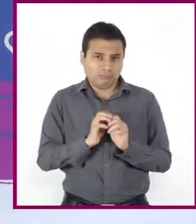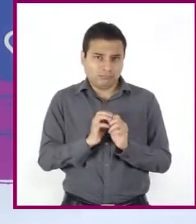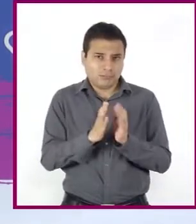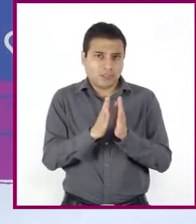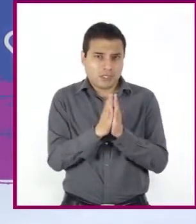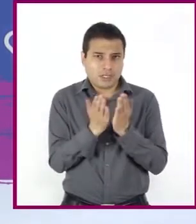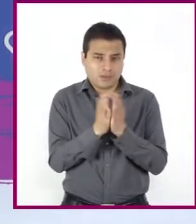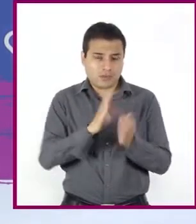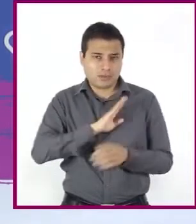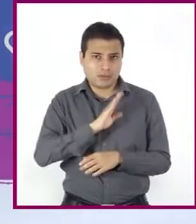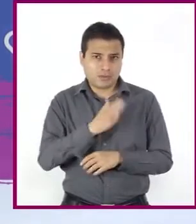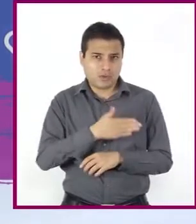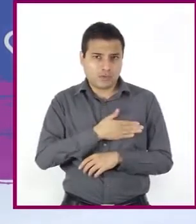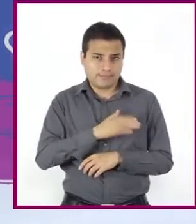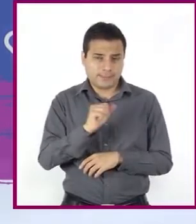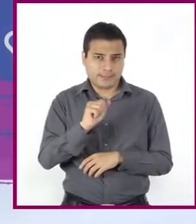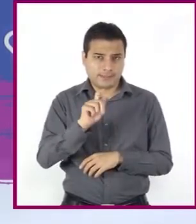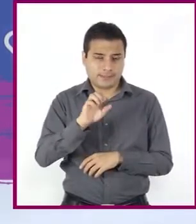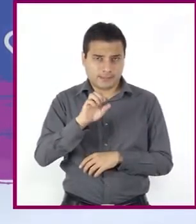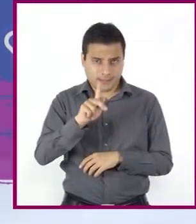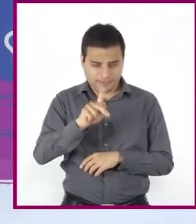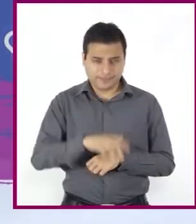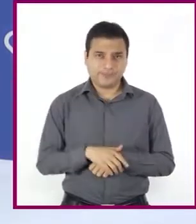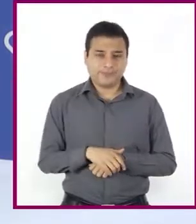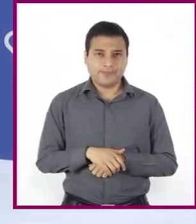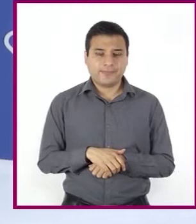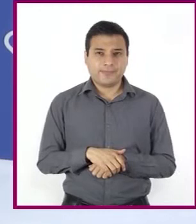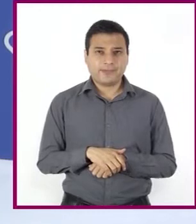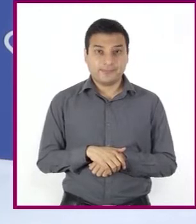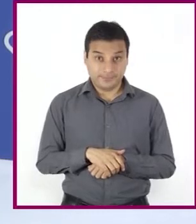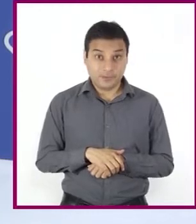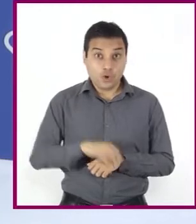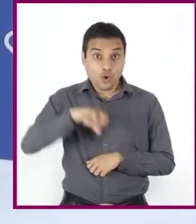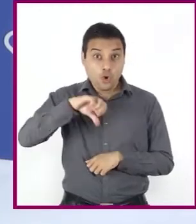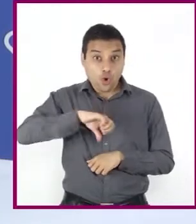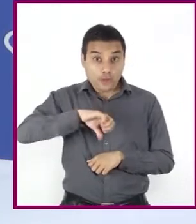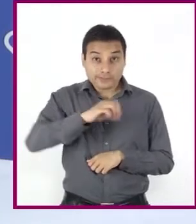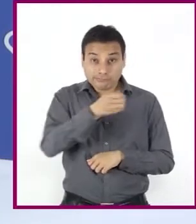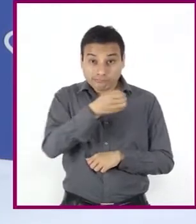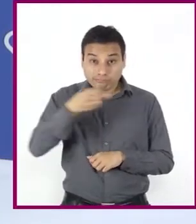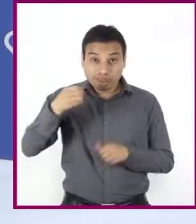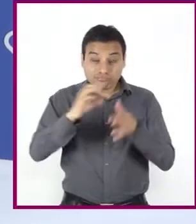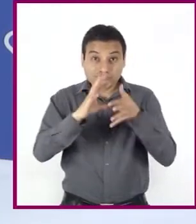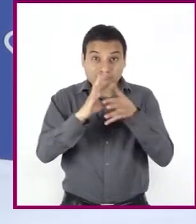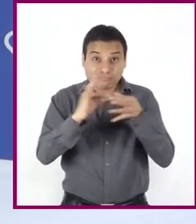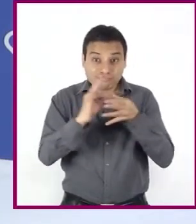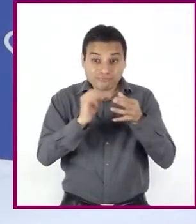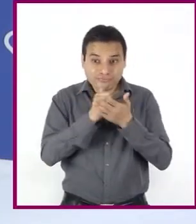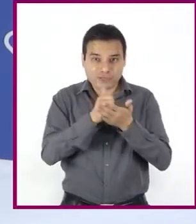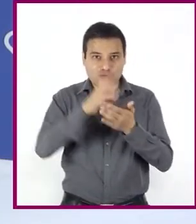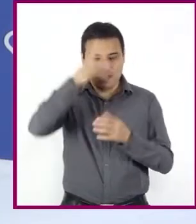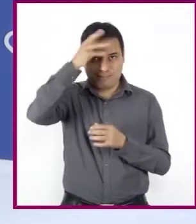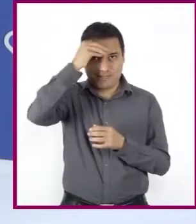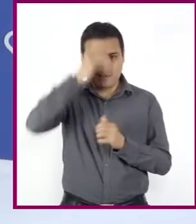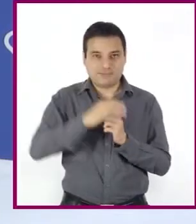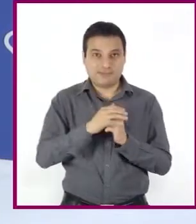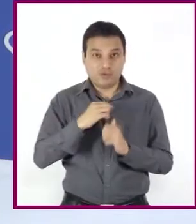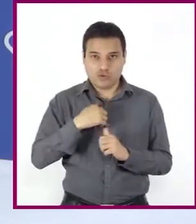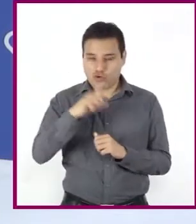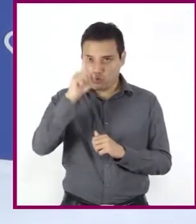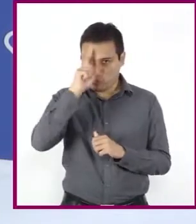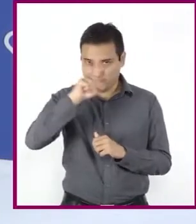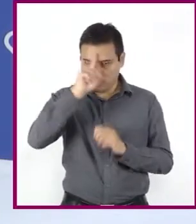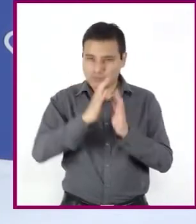su libro de texto gratuito. Recuerden que todo lo que vean hoy es para reforzar su conocimiento, así que les recomiendo llevar